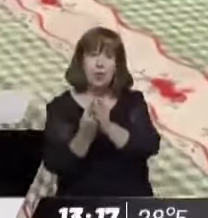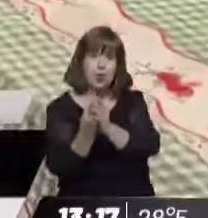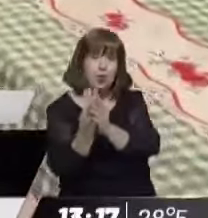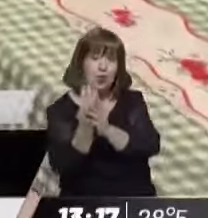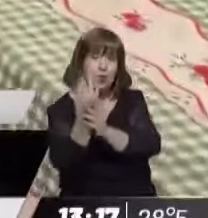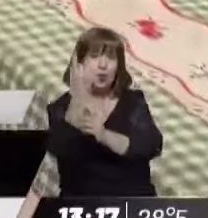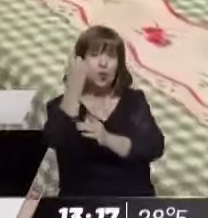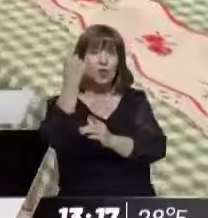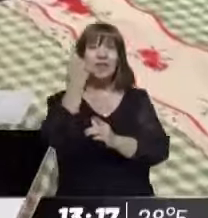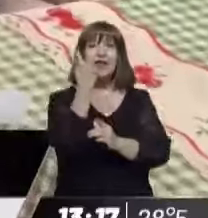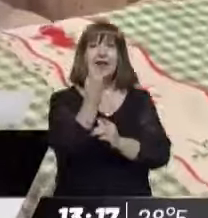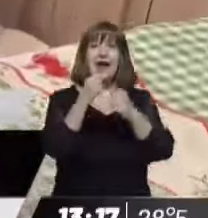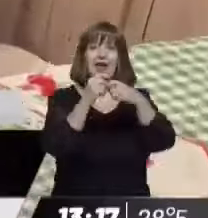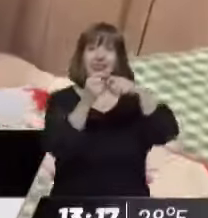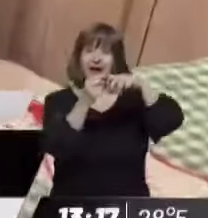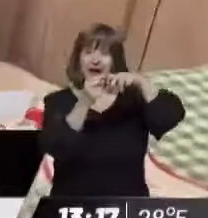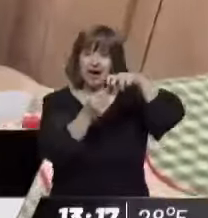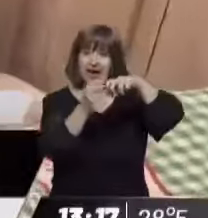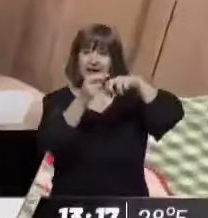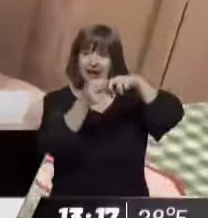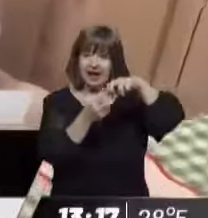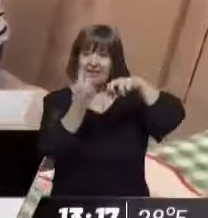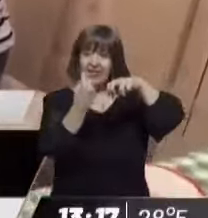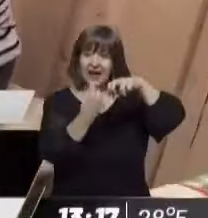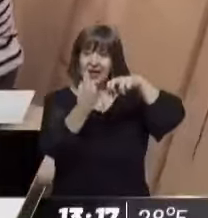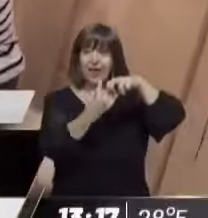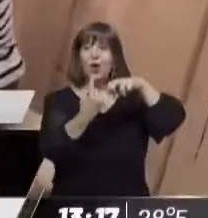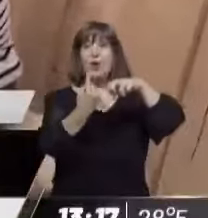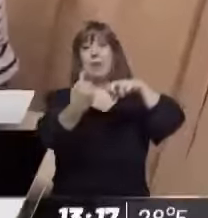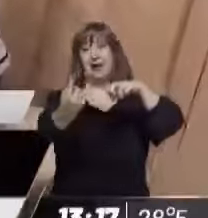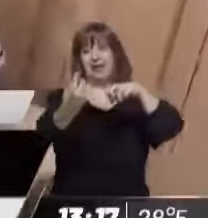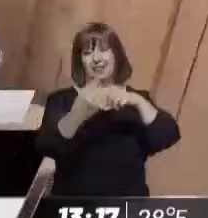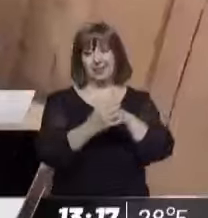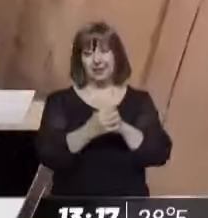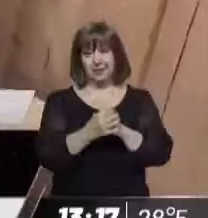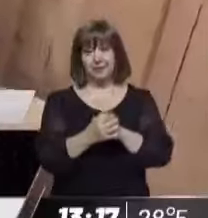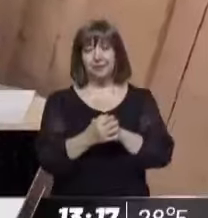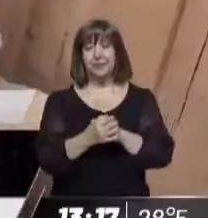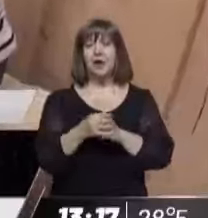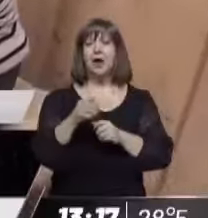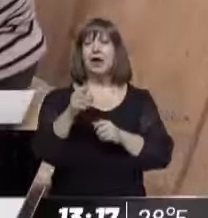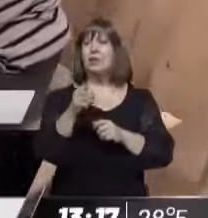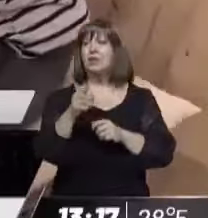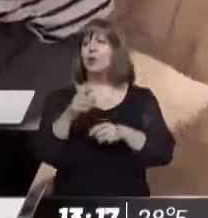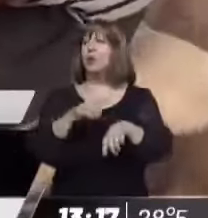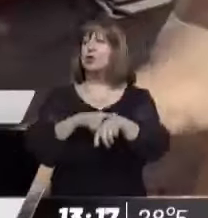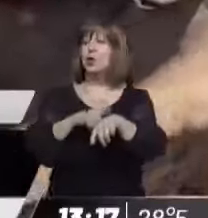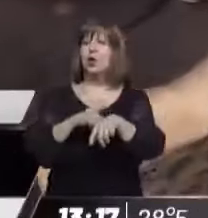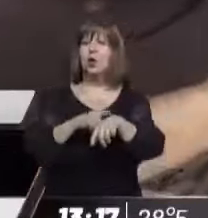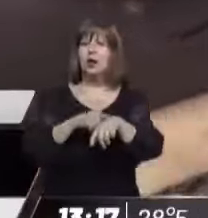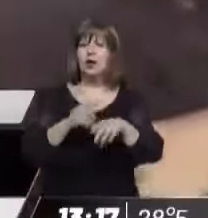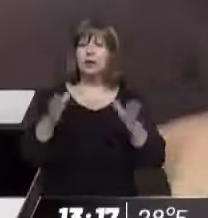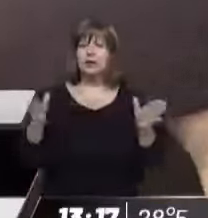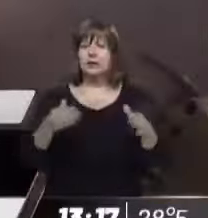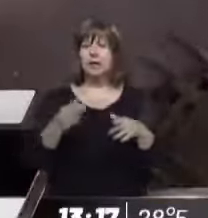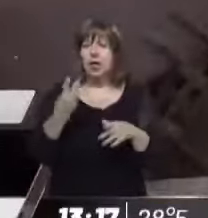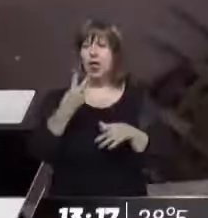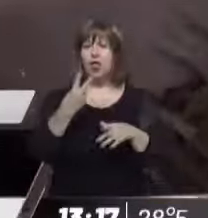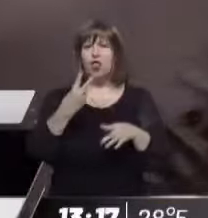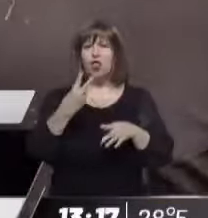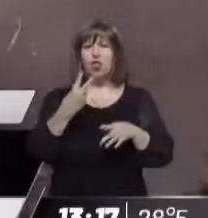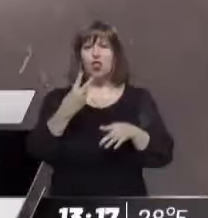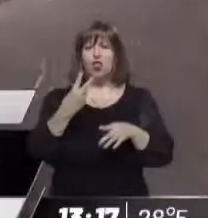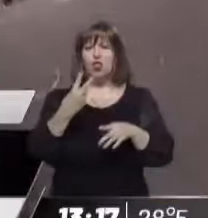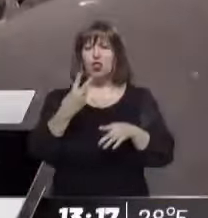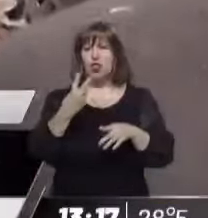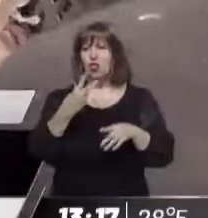María, son precios y pagas que para nosotros son irrisorias, porque estás más o menos 2 horas para llenar una caja y te pagan